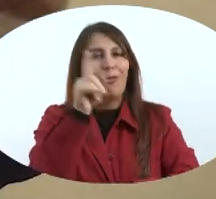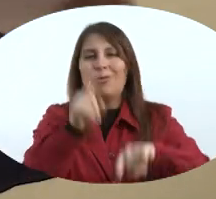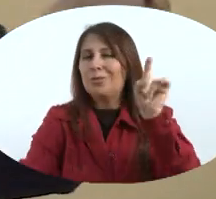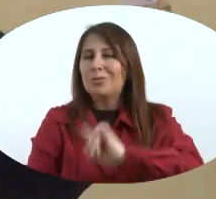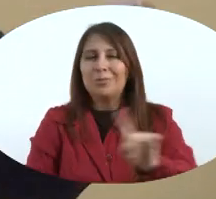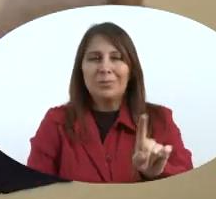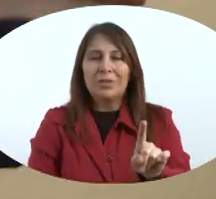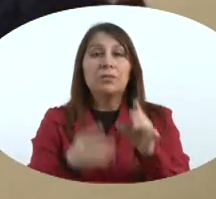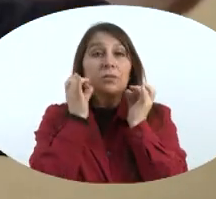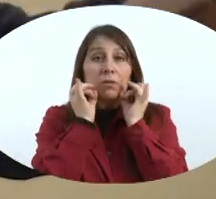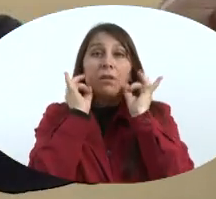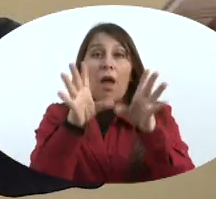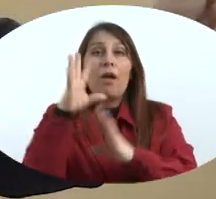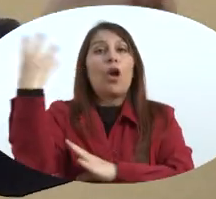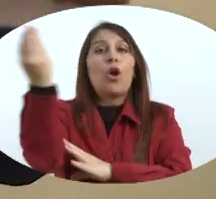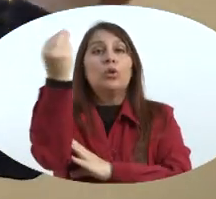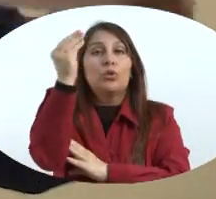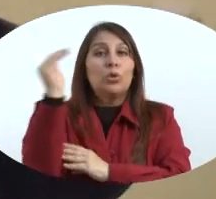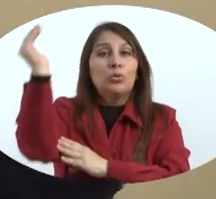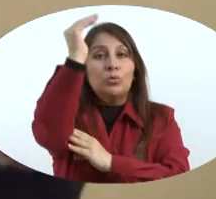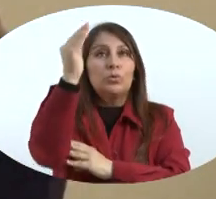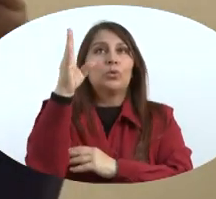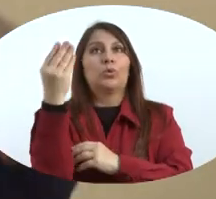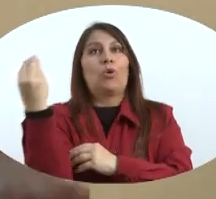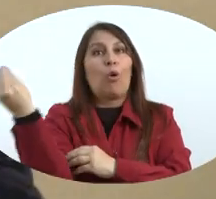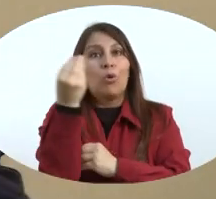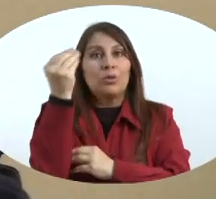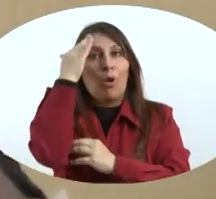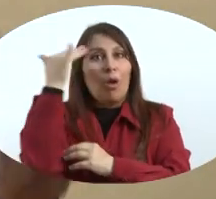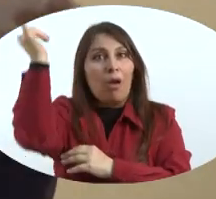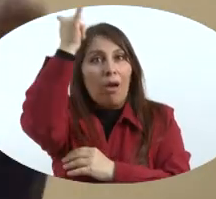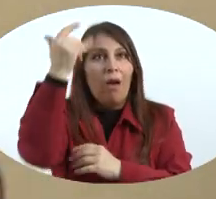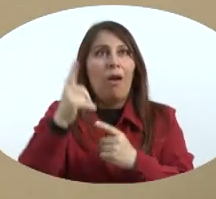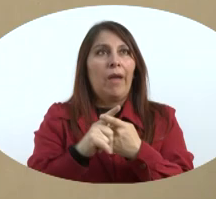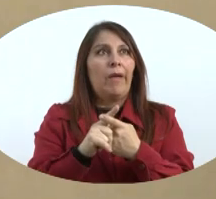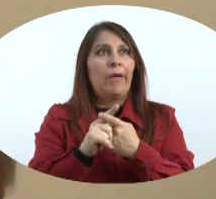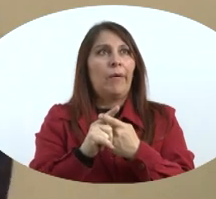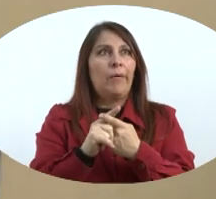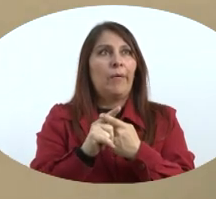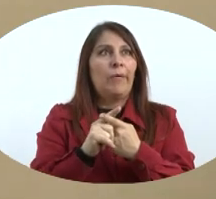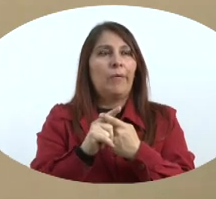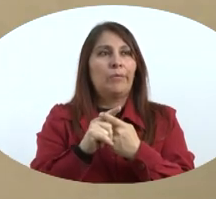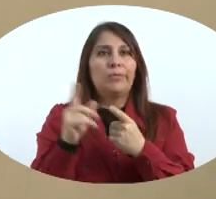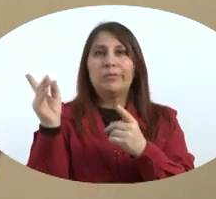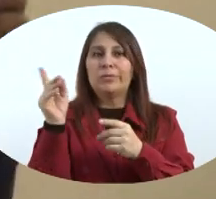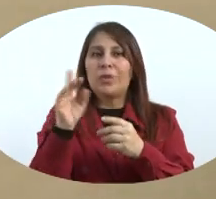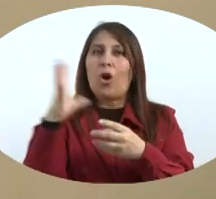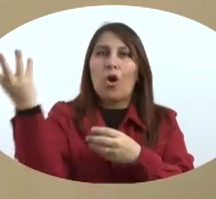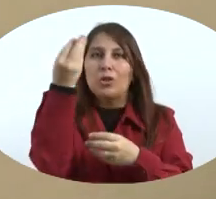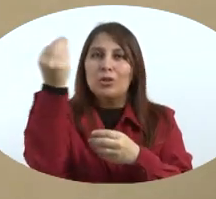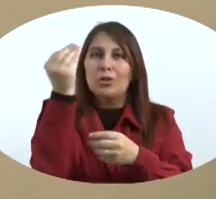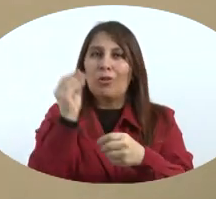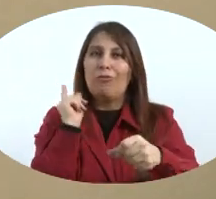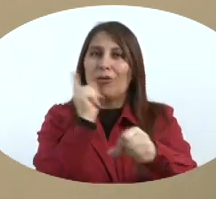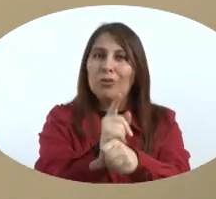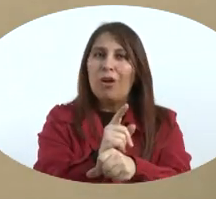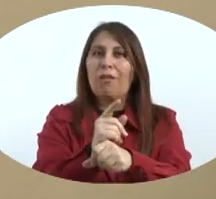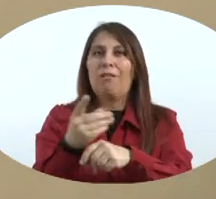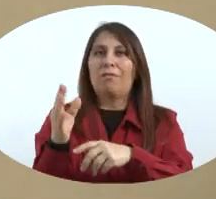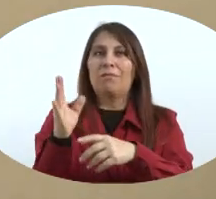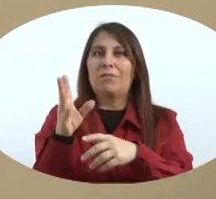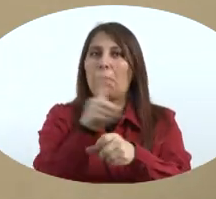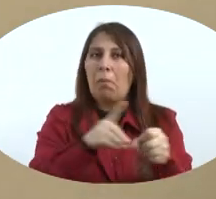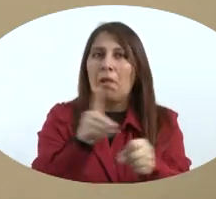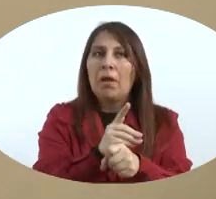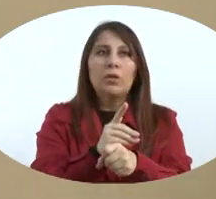estudiantes que un consejo académico un consejo superior una facultad un departamento sesiones sin una voz estudiantil que defienda a los estudiantes en estos